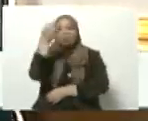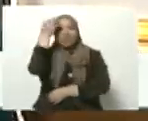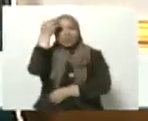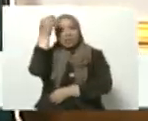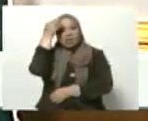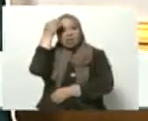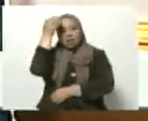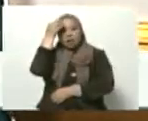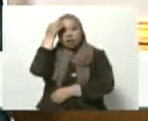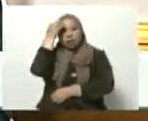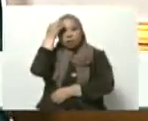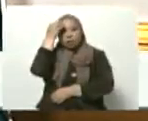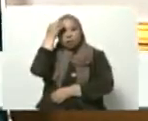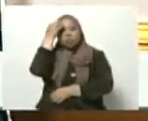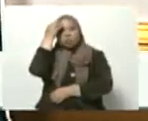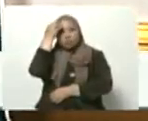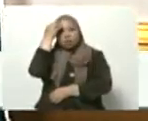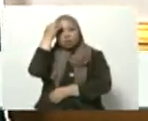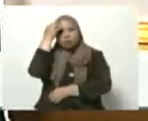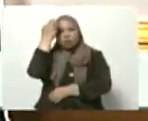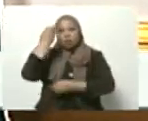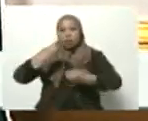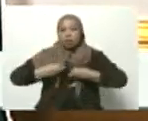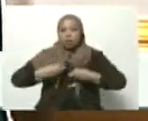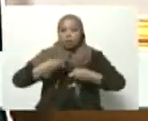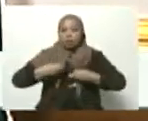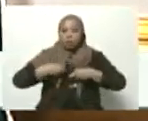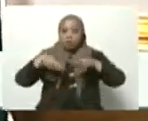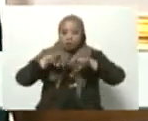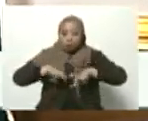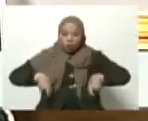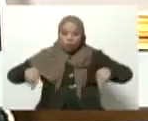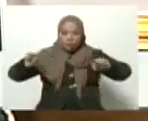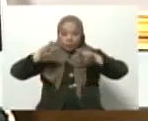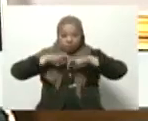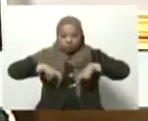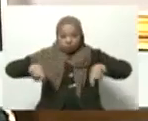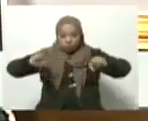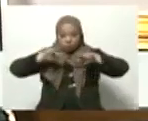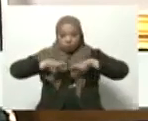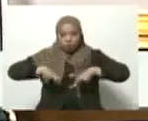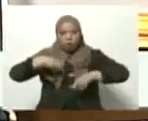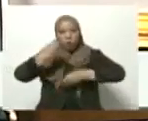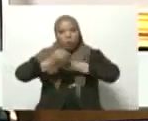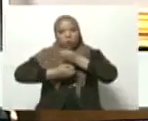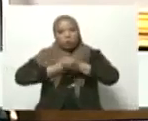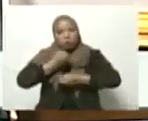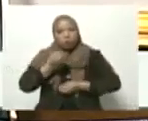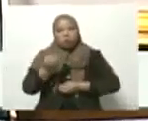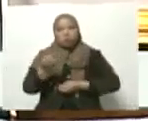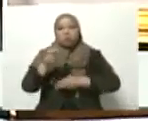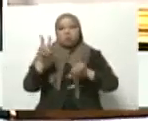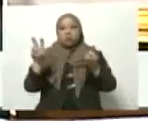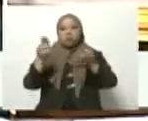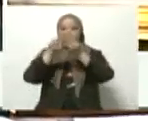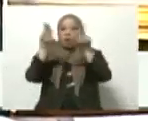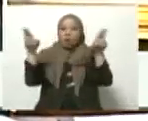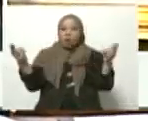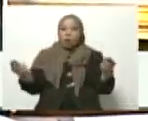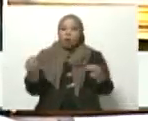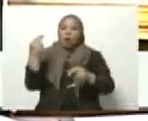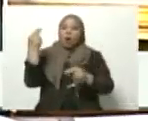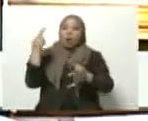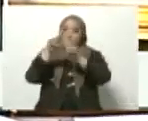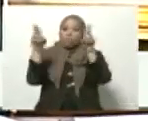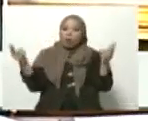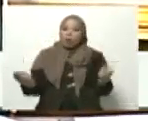dedicado en su vida académica a la investigación de los hechos de la humanidad